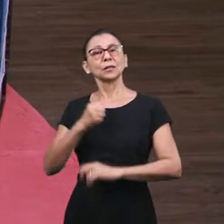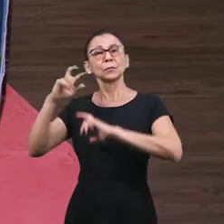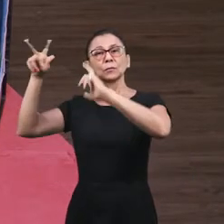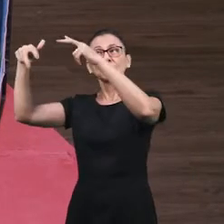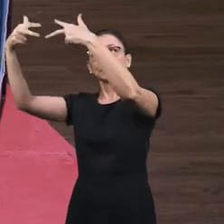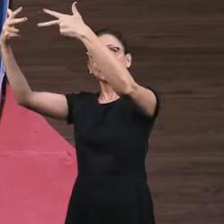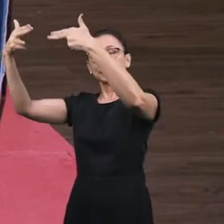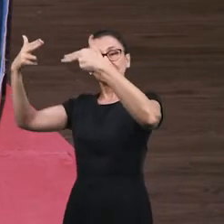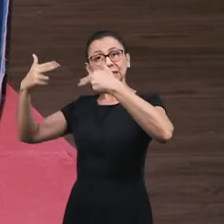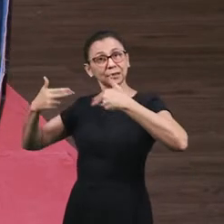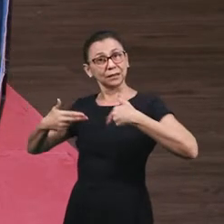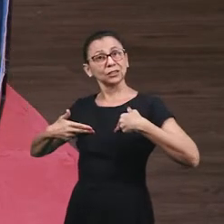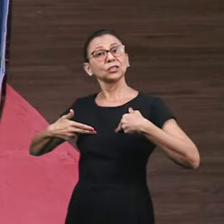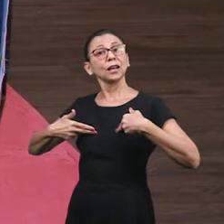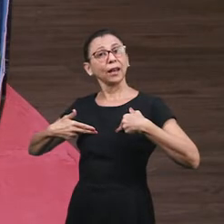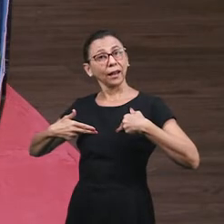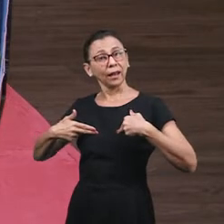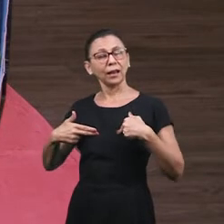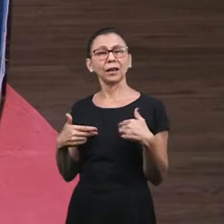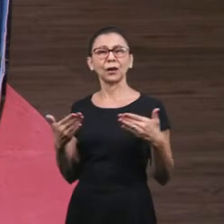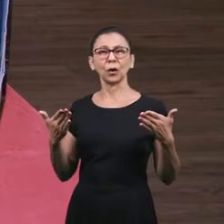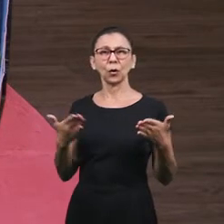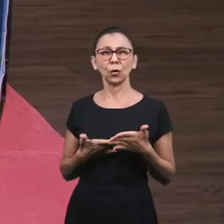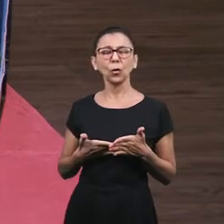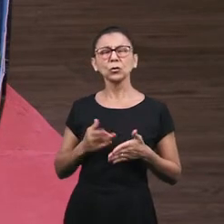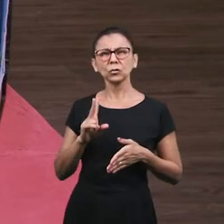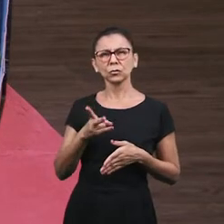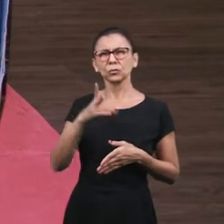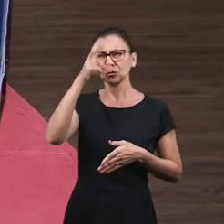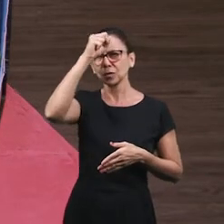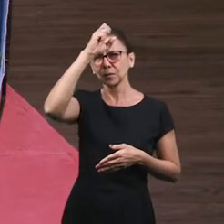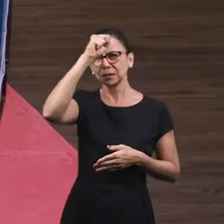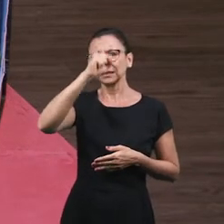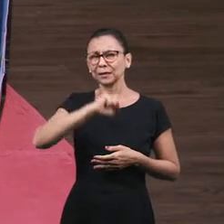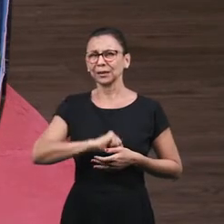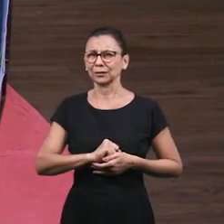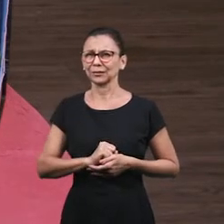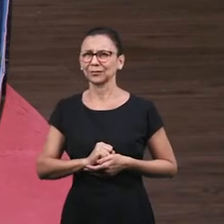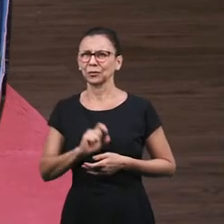recibimos de Dios. Y hoy nosotros vamos a aprender un poquito más